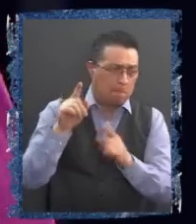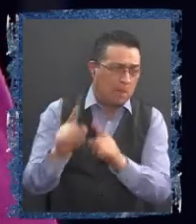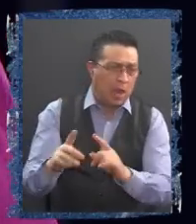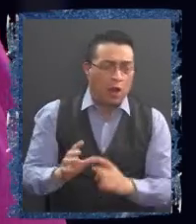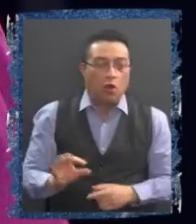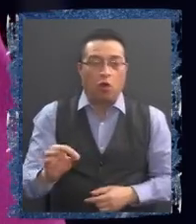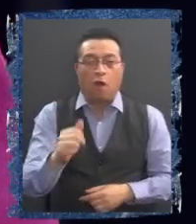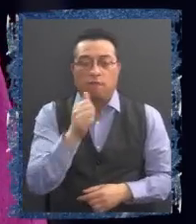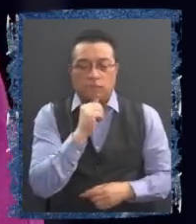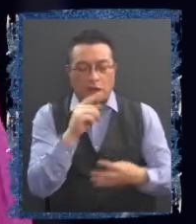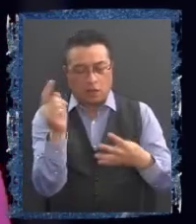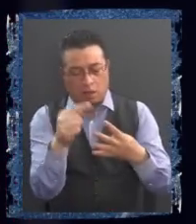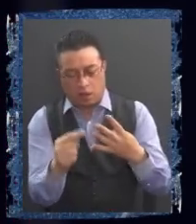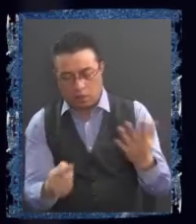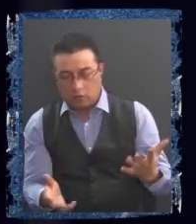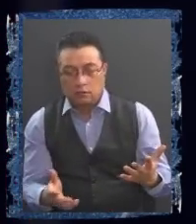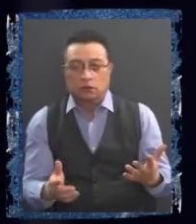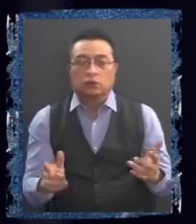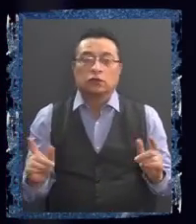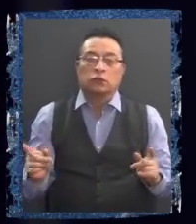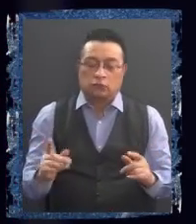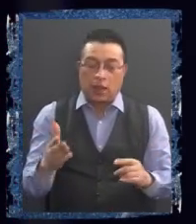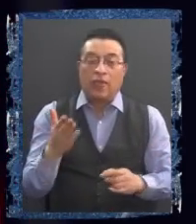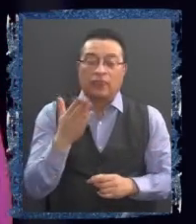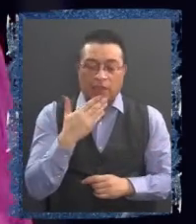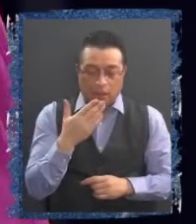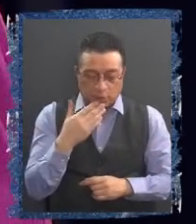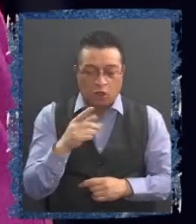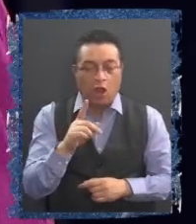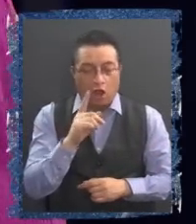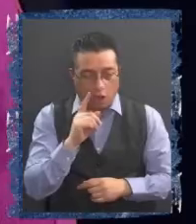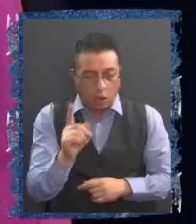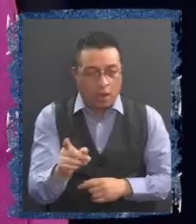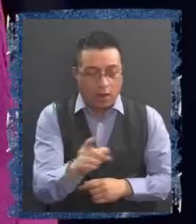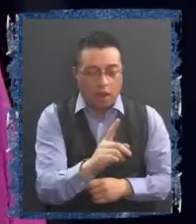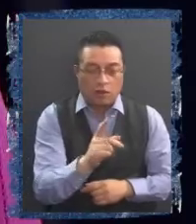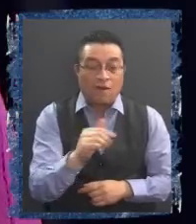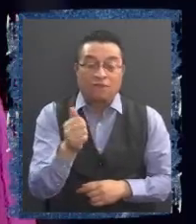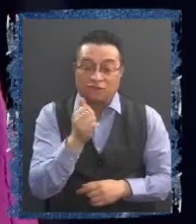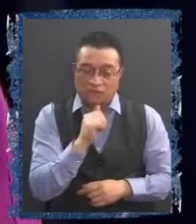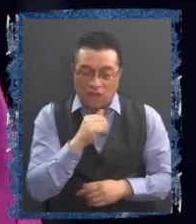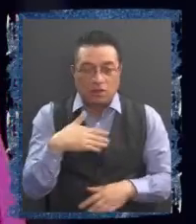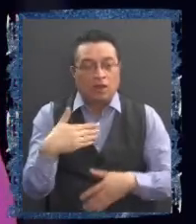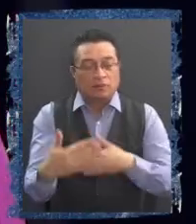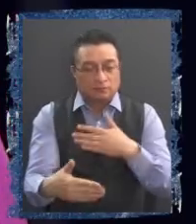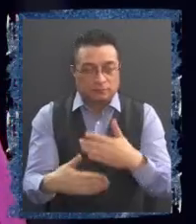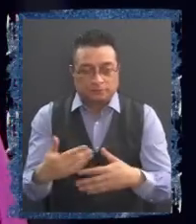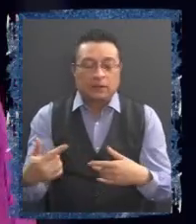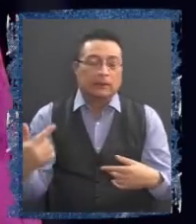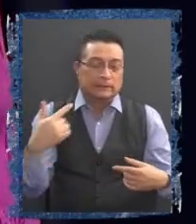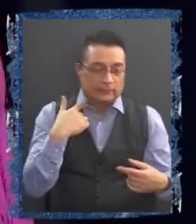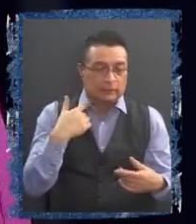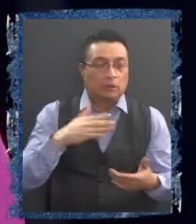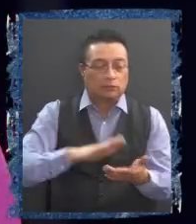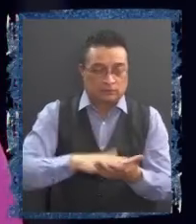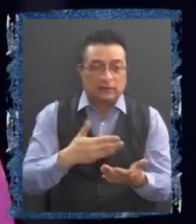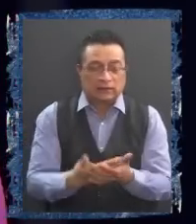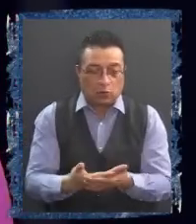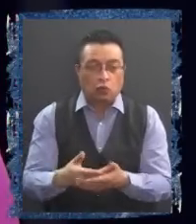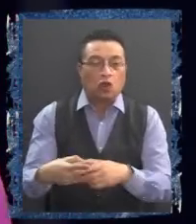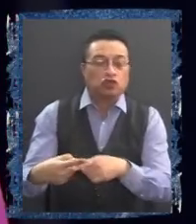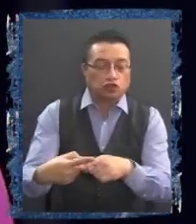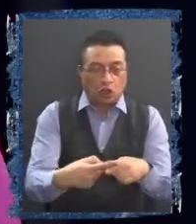tantas cosas, sino que también estamos saliendo, y todavía no salimos, ¿no es cierto?, de una catástrofe sanitaria,